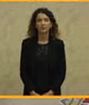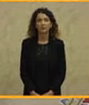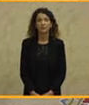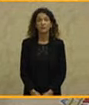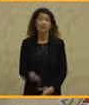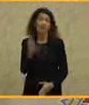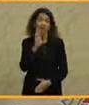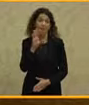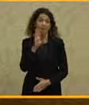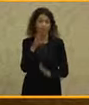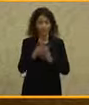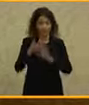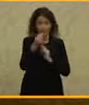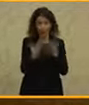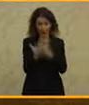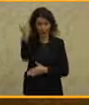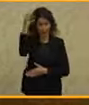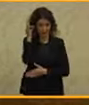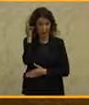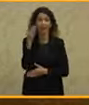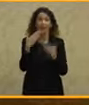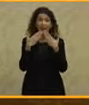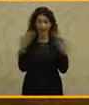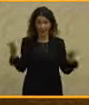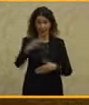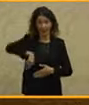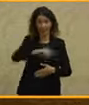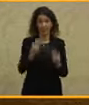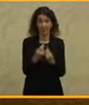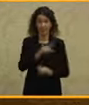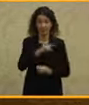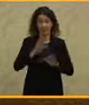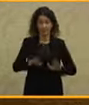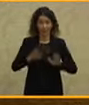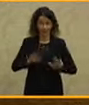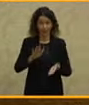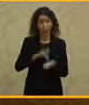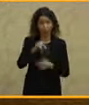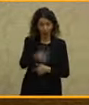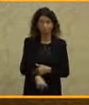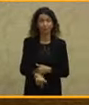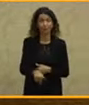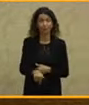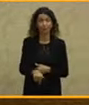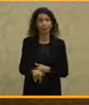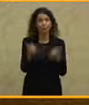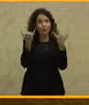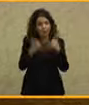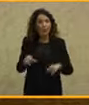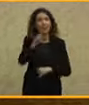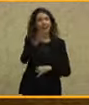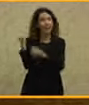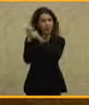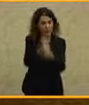Como decía antes, buenos días a todos y a todas y gracias por estar aquí acompañándonos a celebrar el